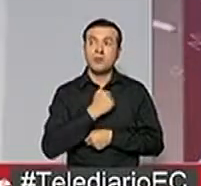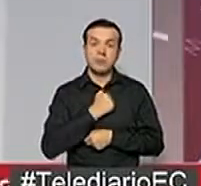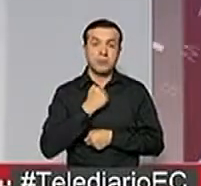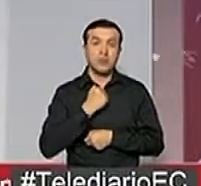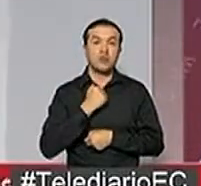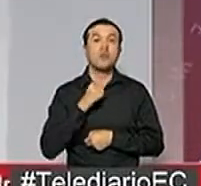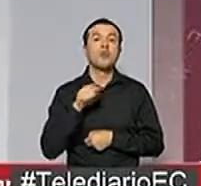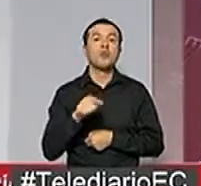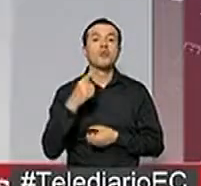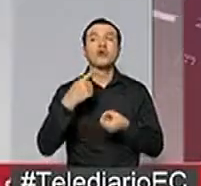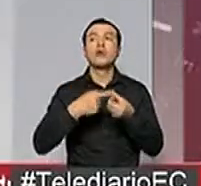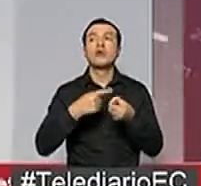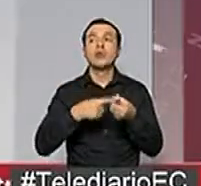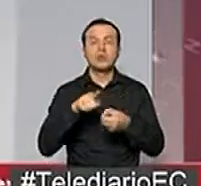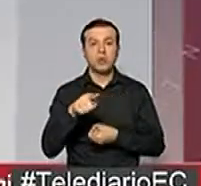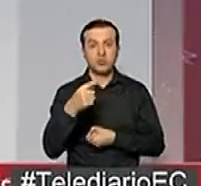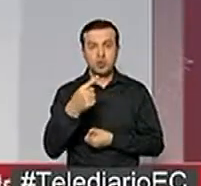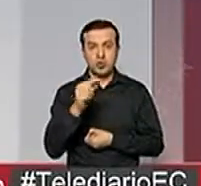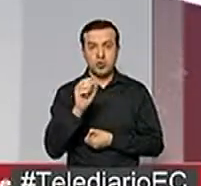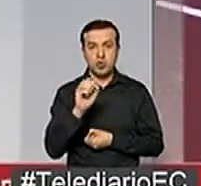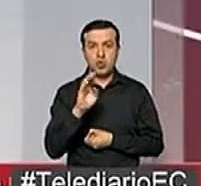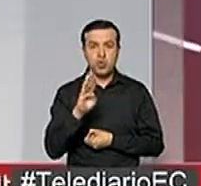Patrimonio